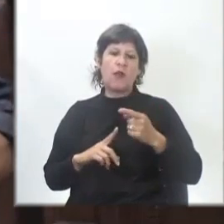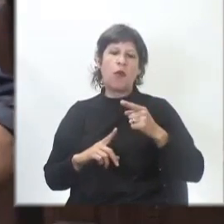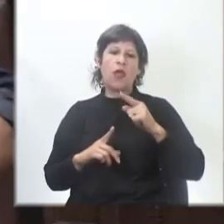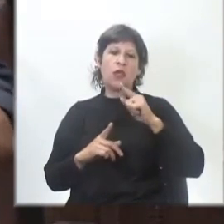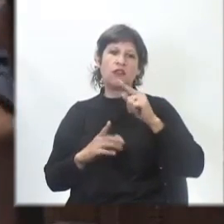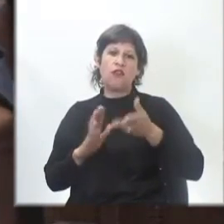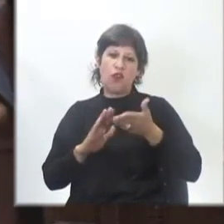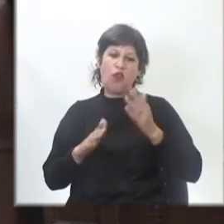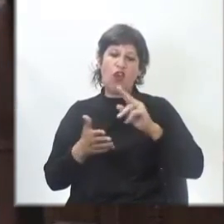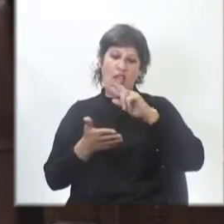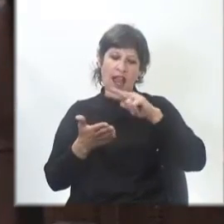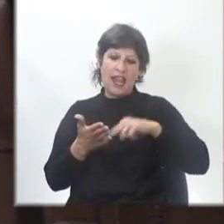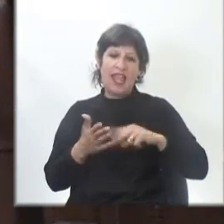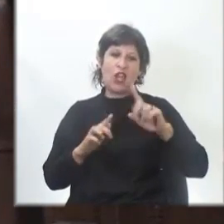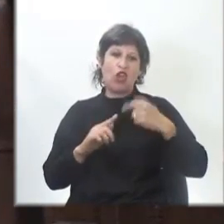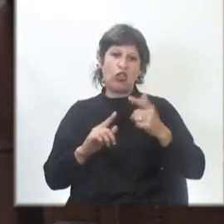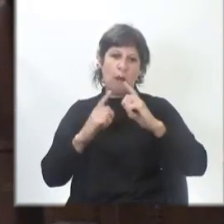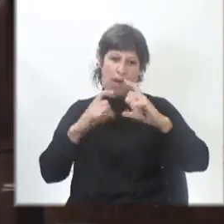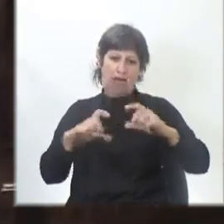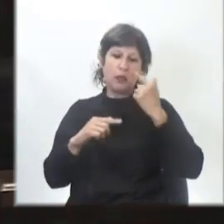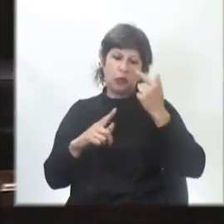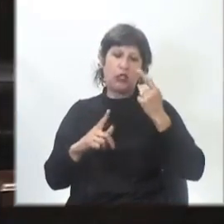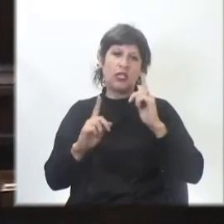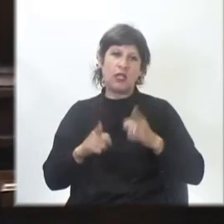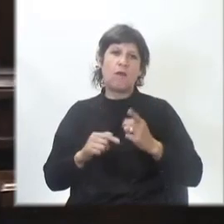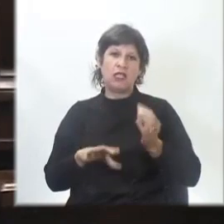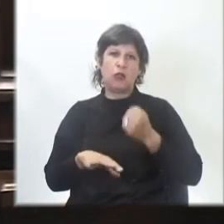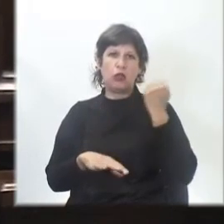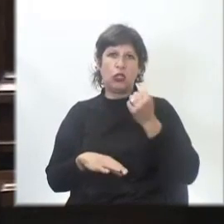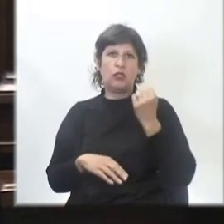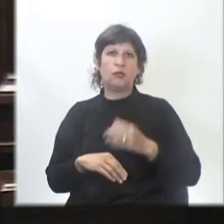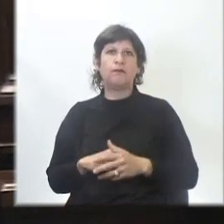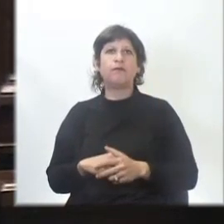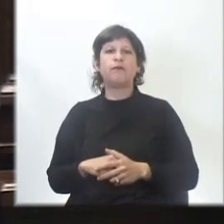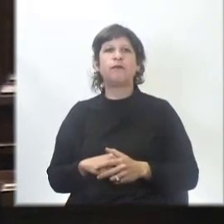porque también es importante.